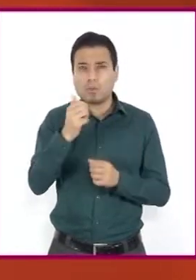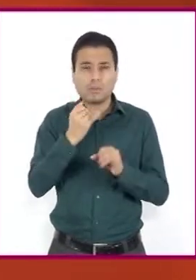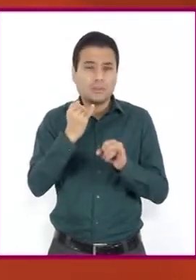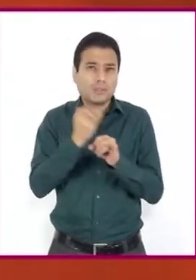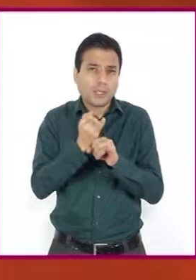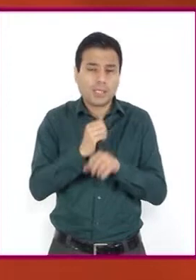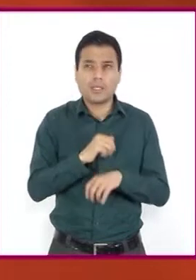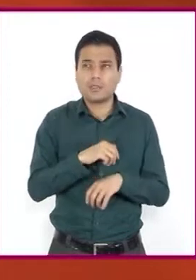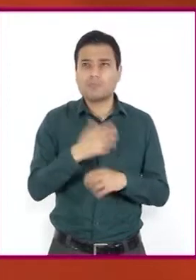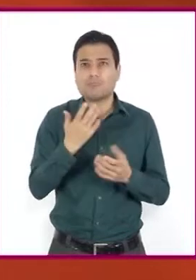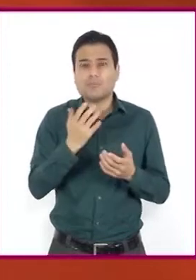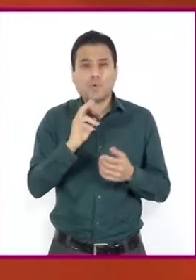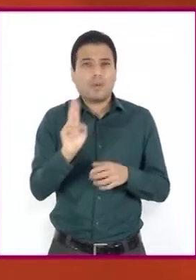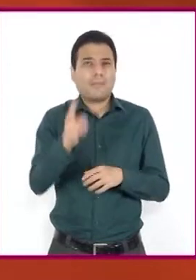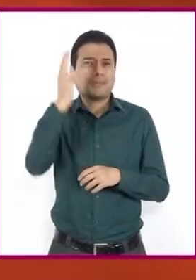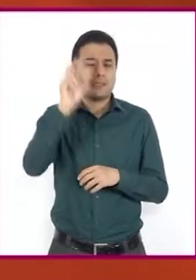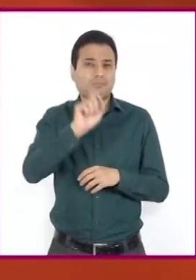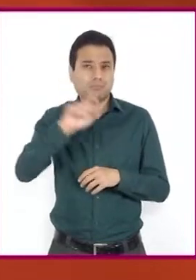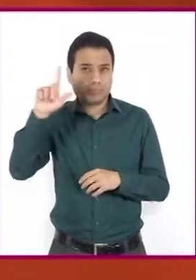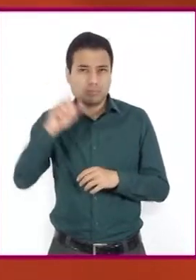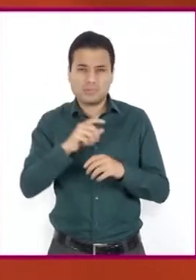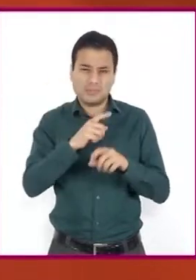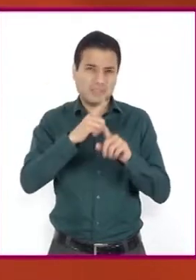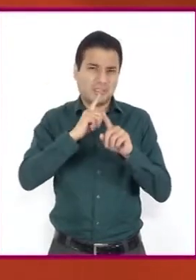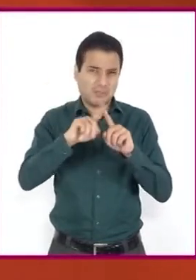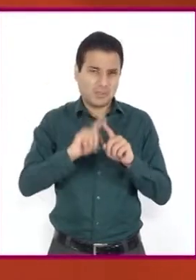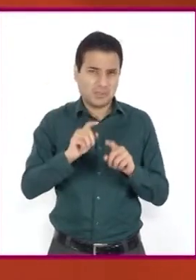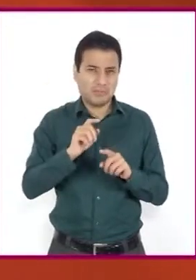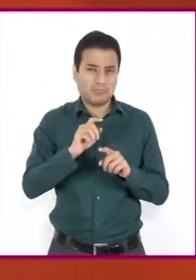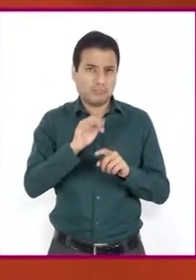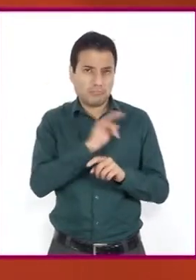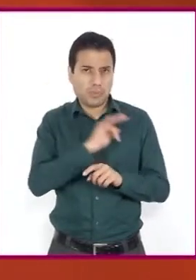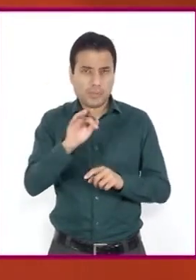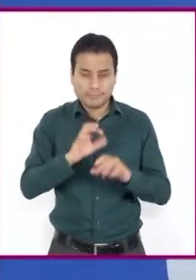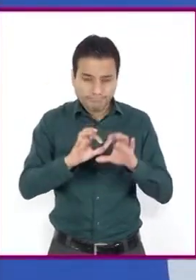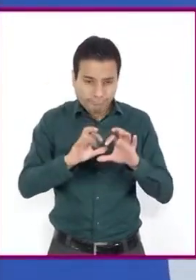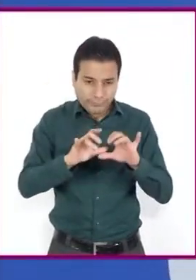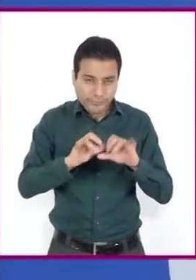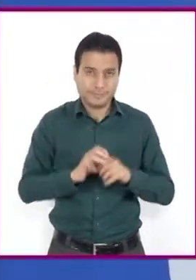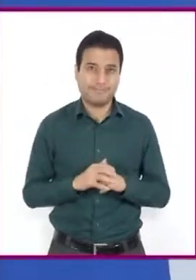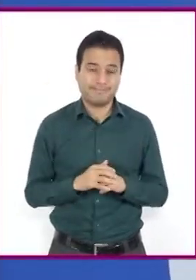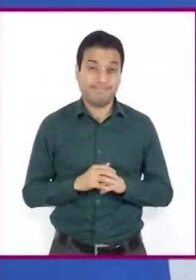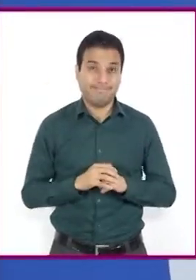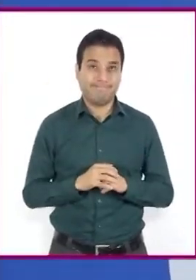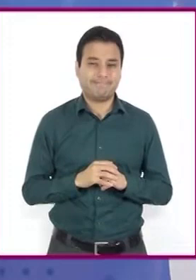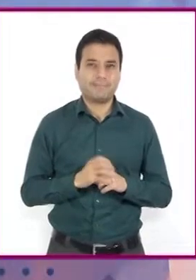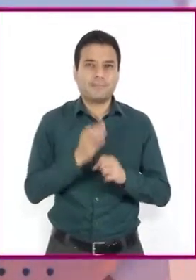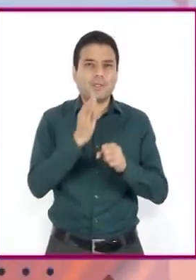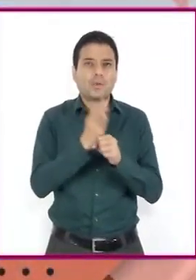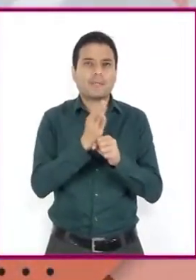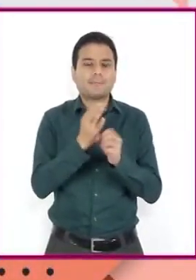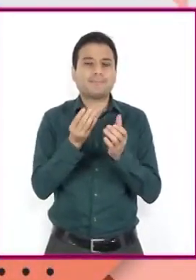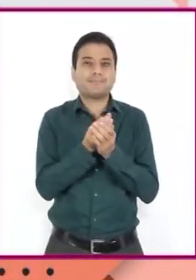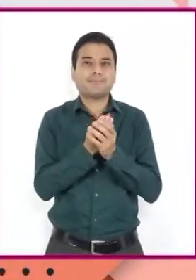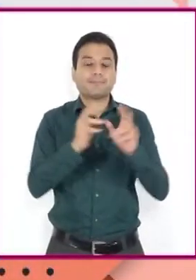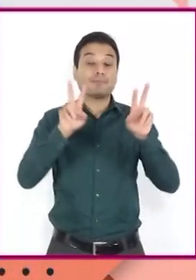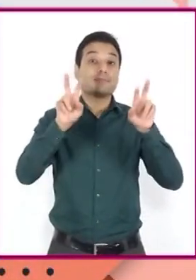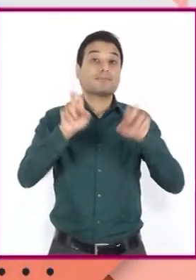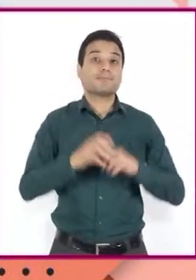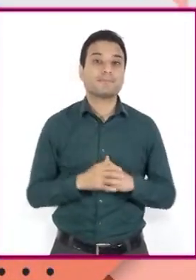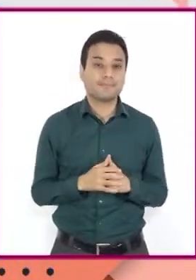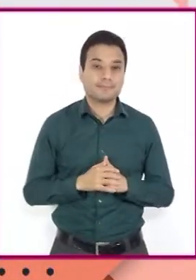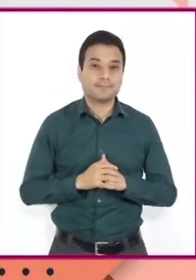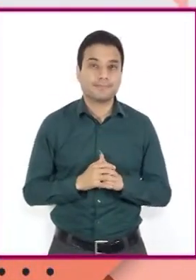internet, de universidades o centros de investigación o bibliotecas digitales. La sesión se titula